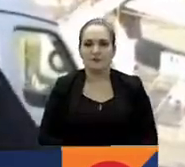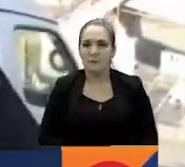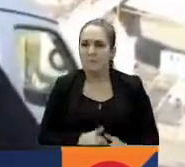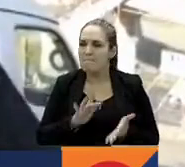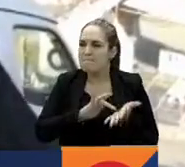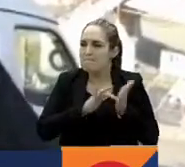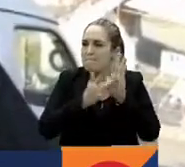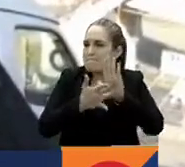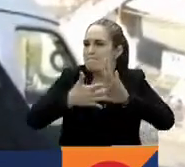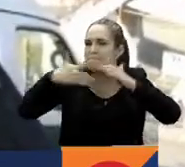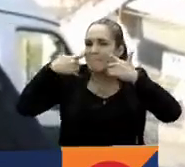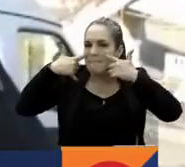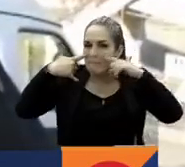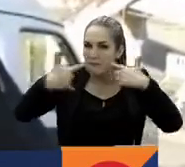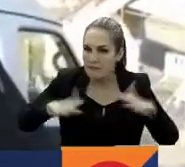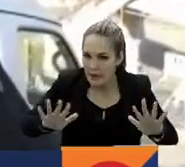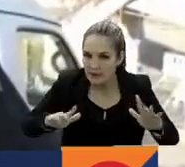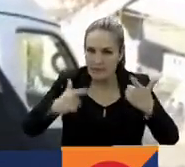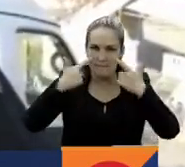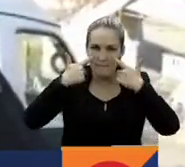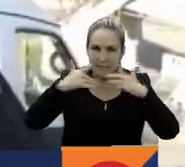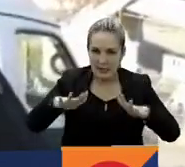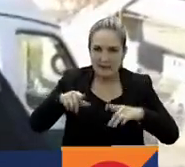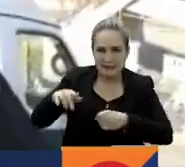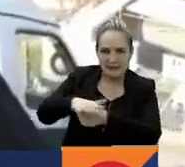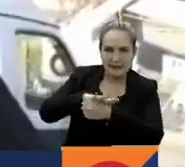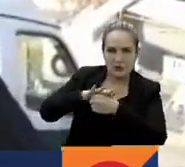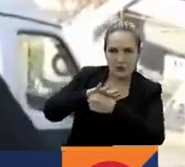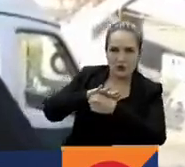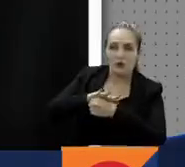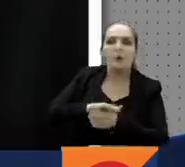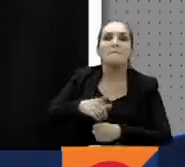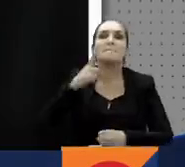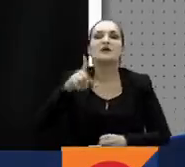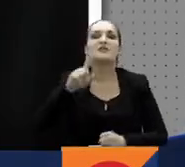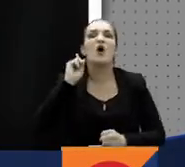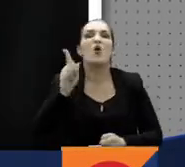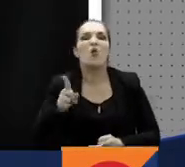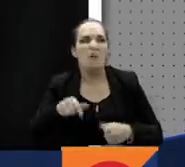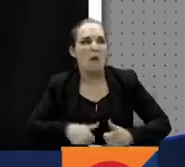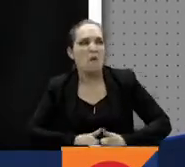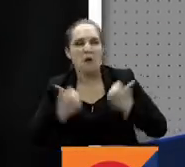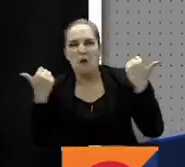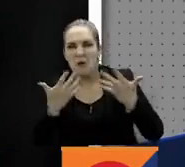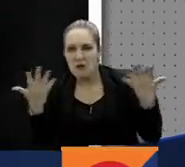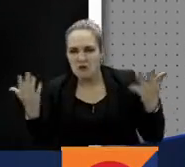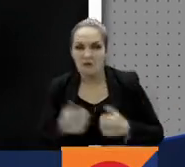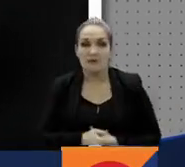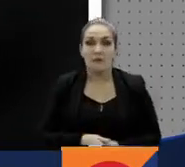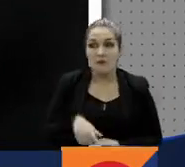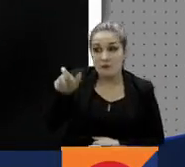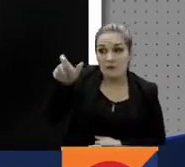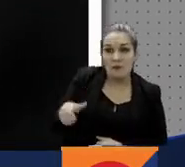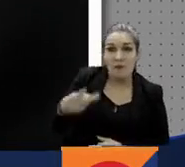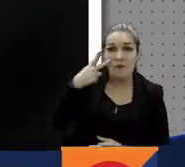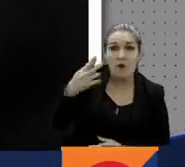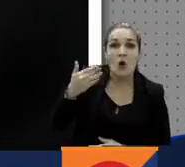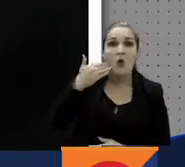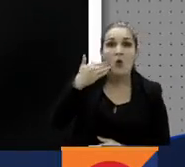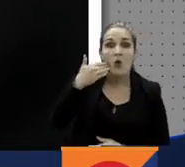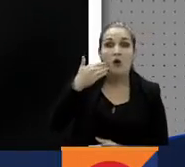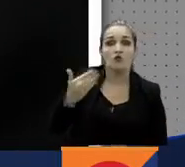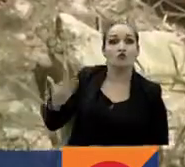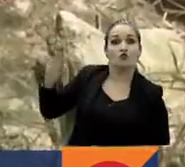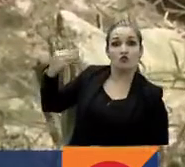hipótesis preliminar que se tiene de este caso, se trataría de un crimen pasional. La joven fue vista por última vez el pasado domingo.